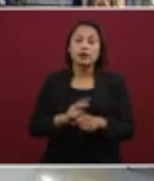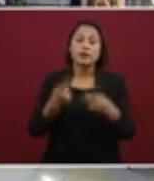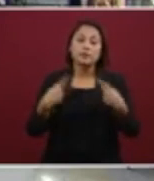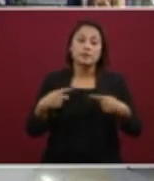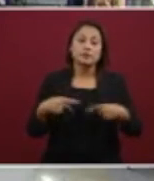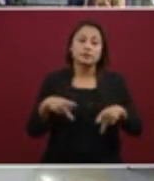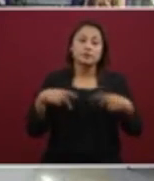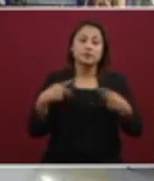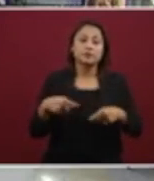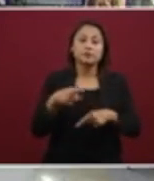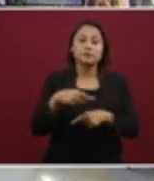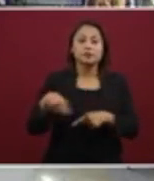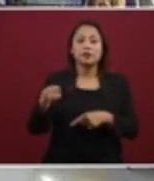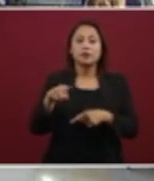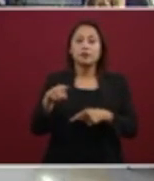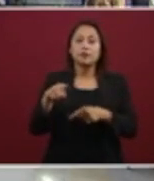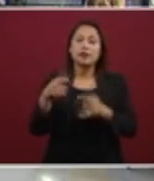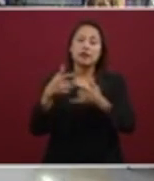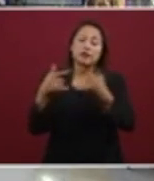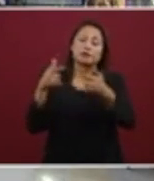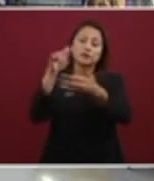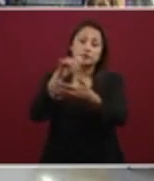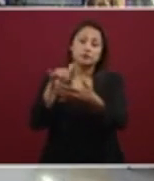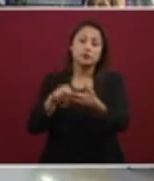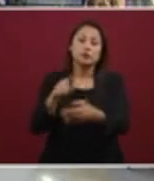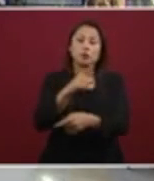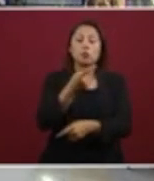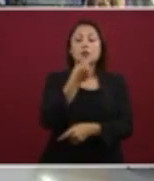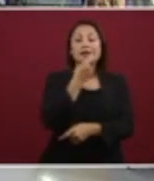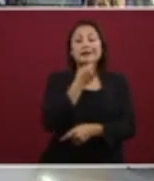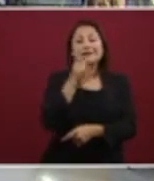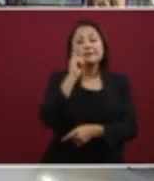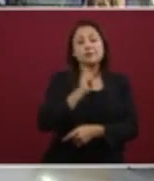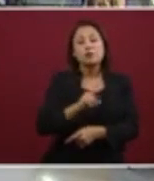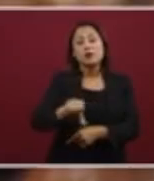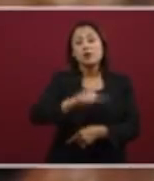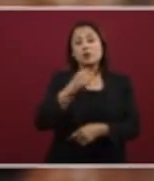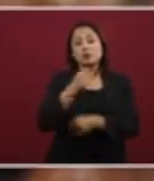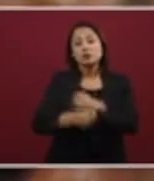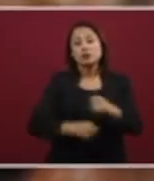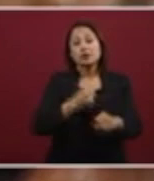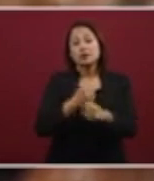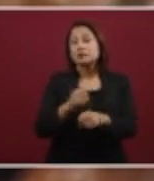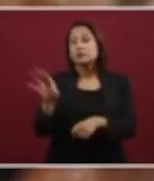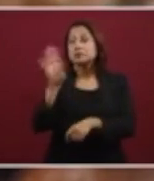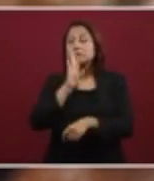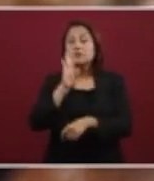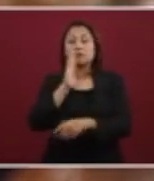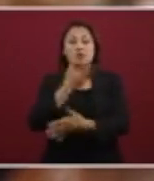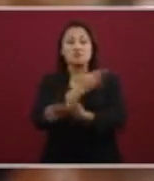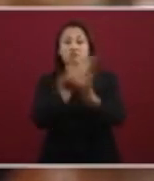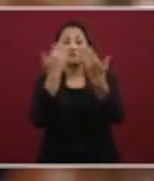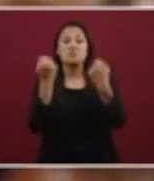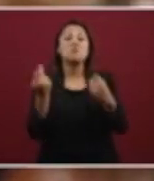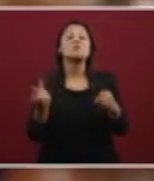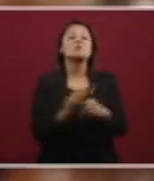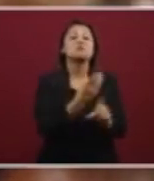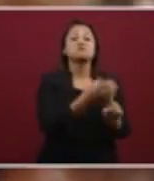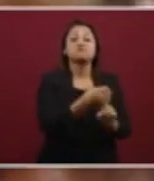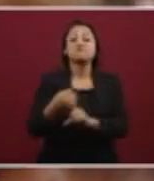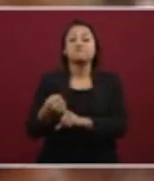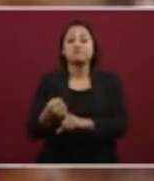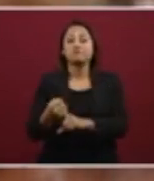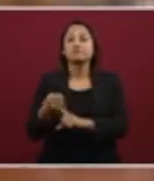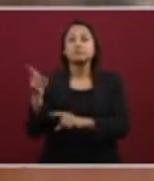es de sustracción de una menor de 11 años. La madre de la menor lleva más de 2 años sin ver ni saber nada de su hija, pese a tener la